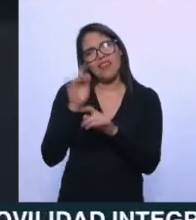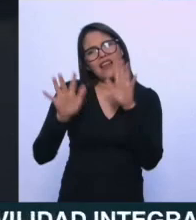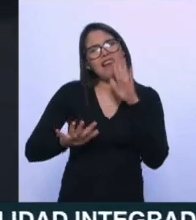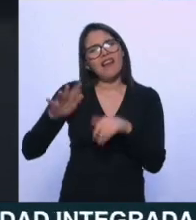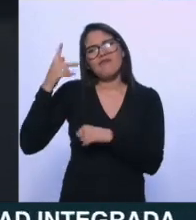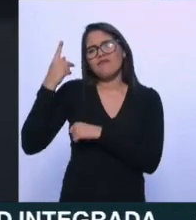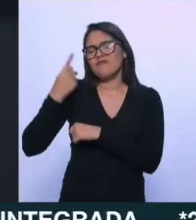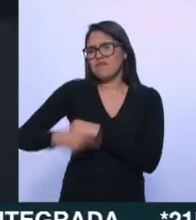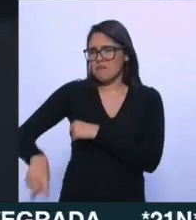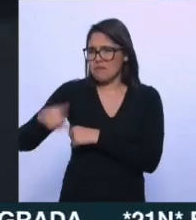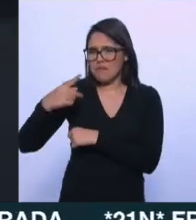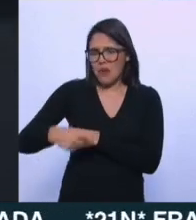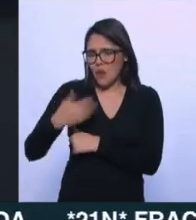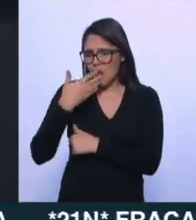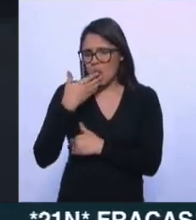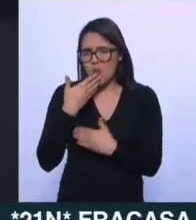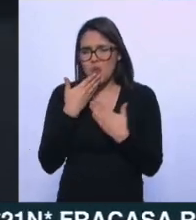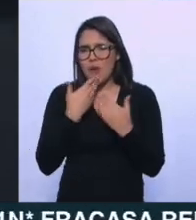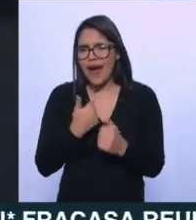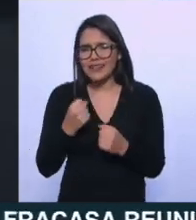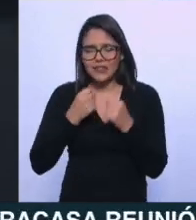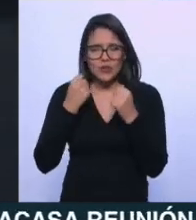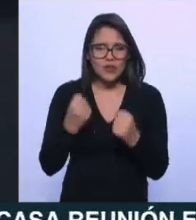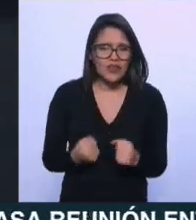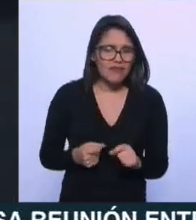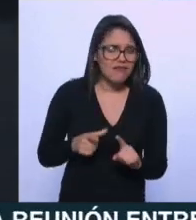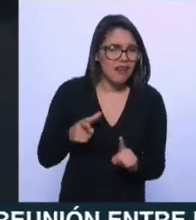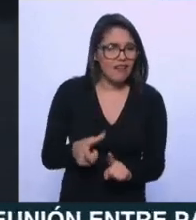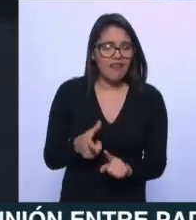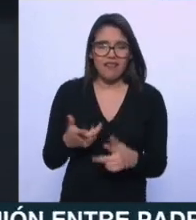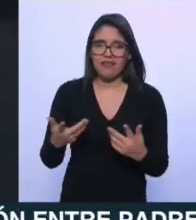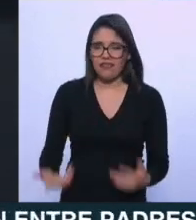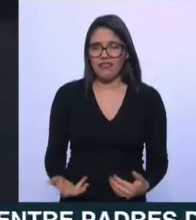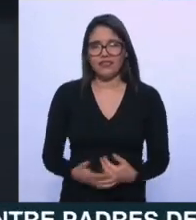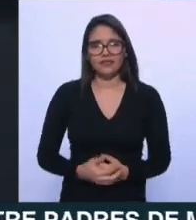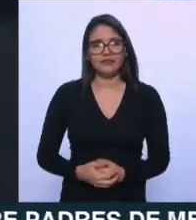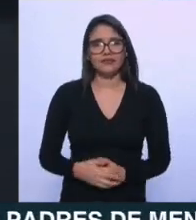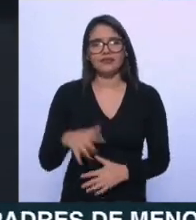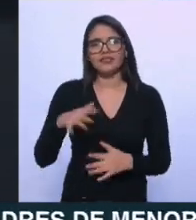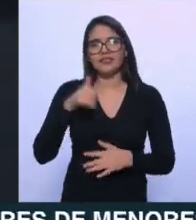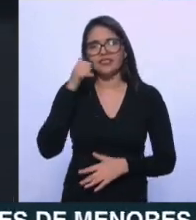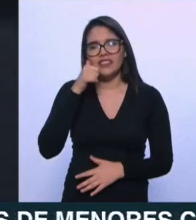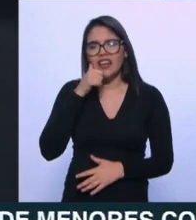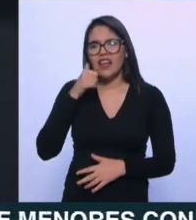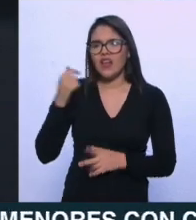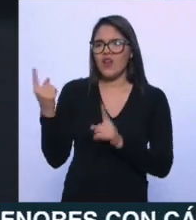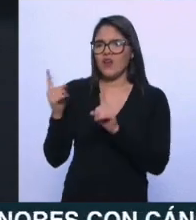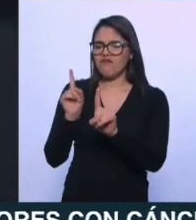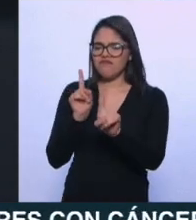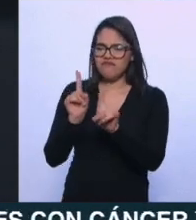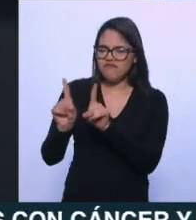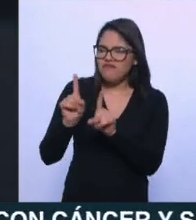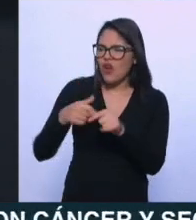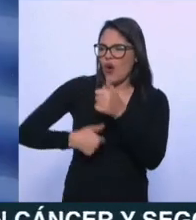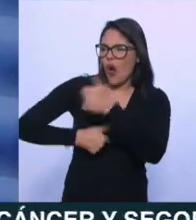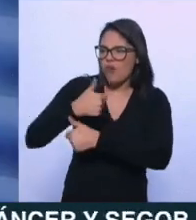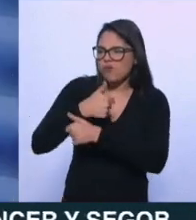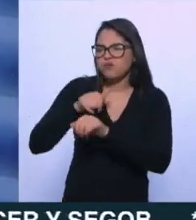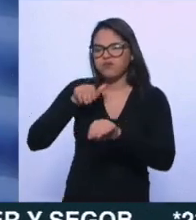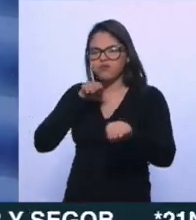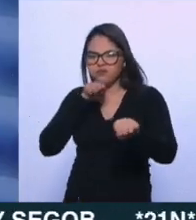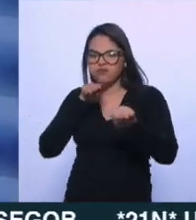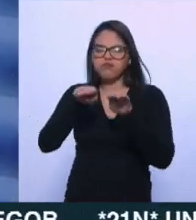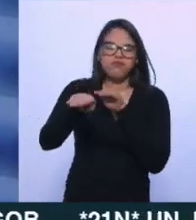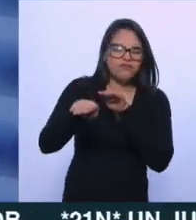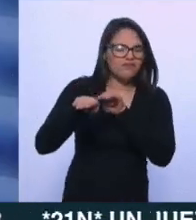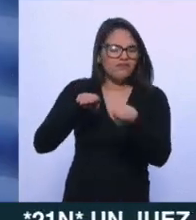inseguras para todo el público usuario. Pues, se la pasan jugando carreritas, pues a veces vienen en